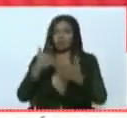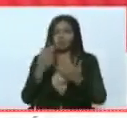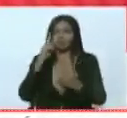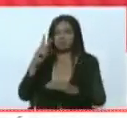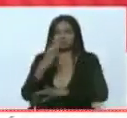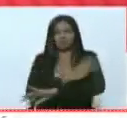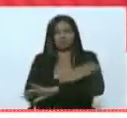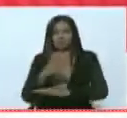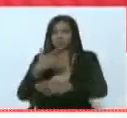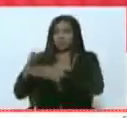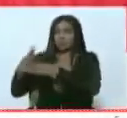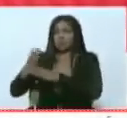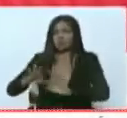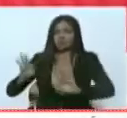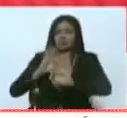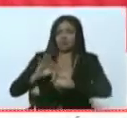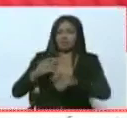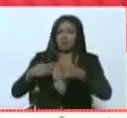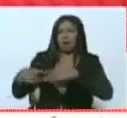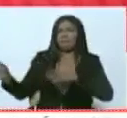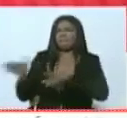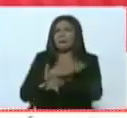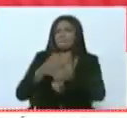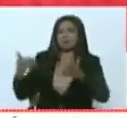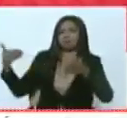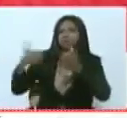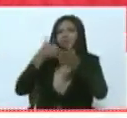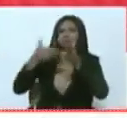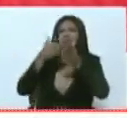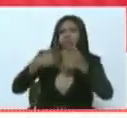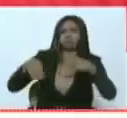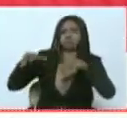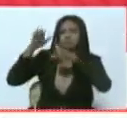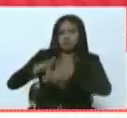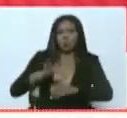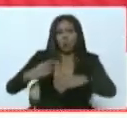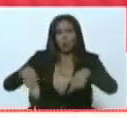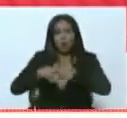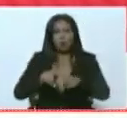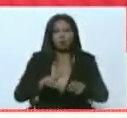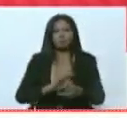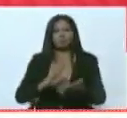fascistas. A los fascistas lo que le importa es atacar, destruir, acabar.